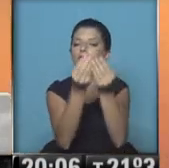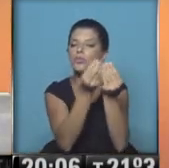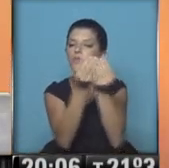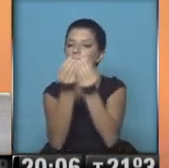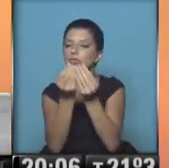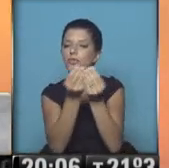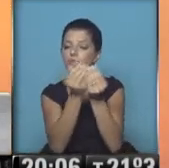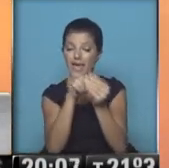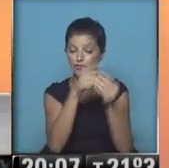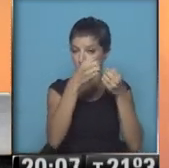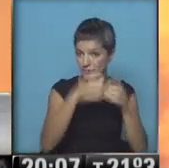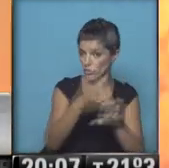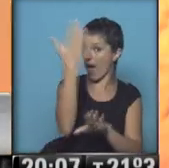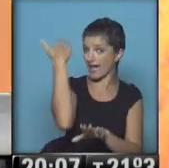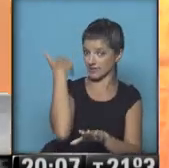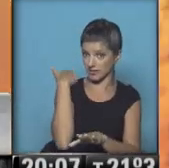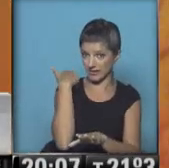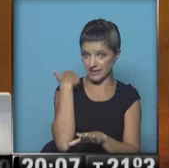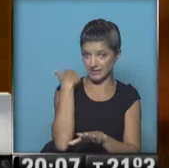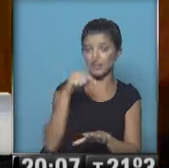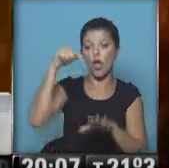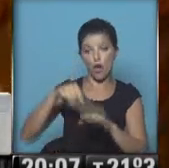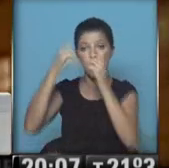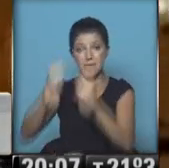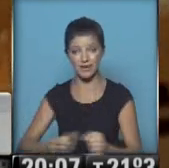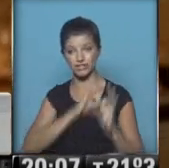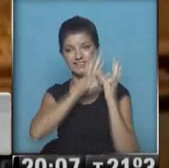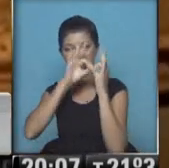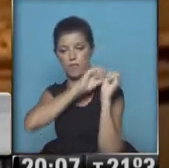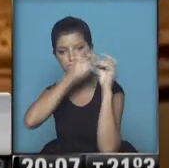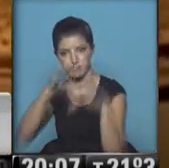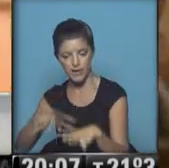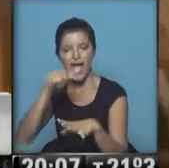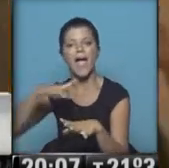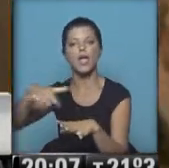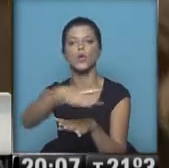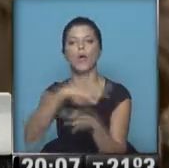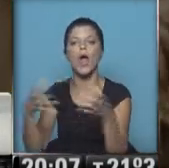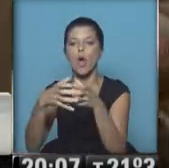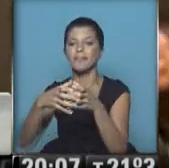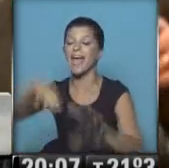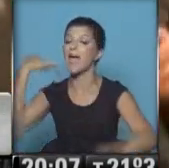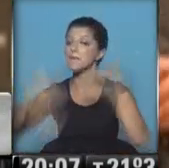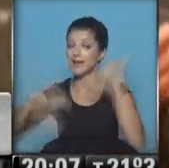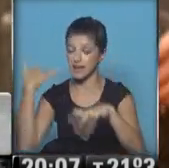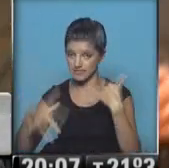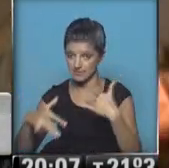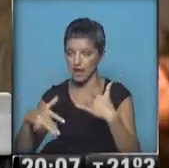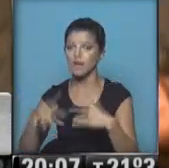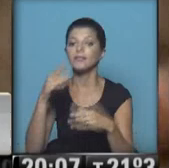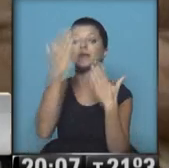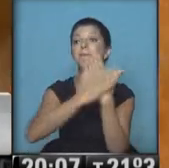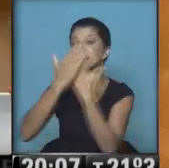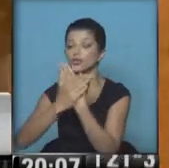cuya erupción comenzó ayer, llegaron a la ciudad de Bariloche, donde se conformó un comité de emergencia con la presencia de los ministros